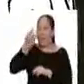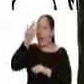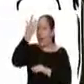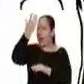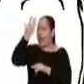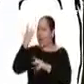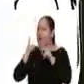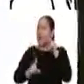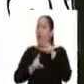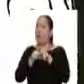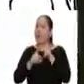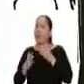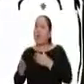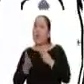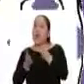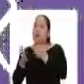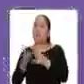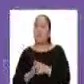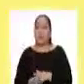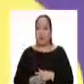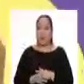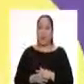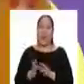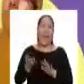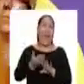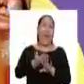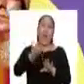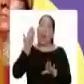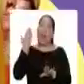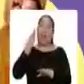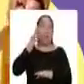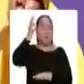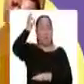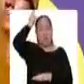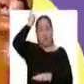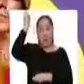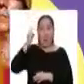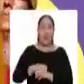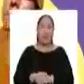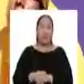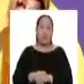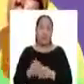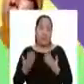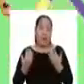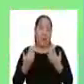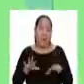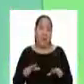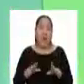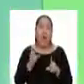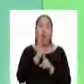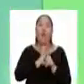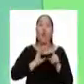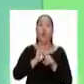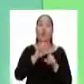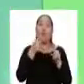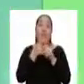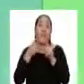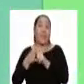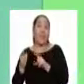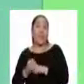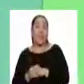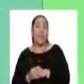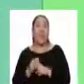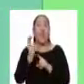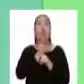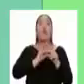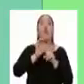que surgieron en nuestro país. Mucho antes que los incas, existieron otras culturas, conocidas como culturas